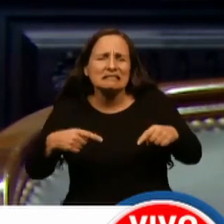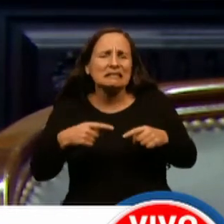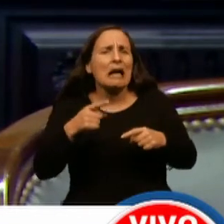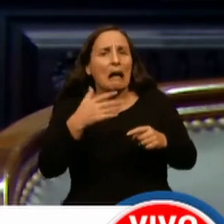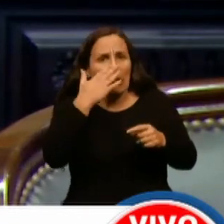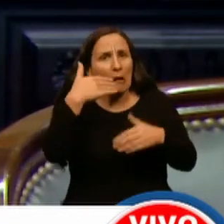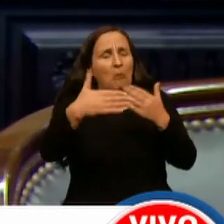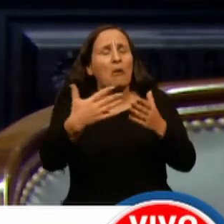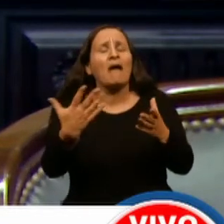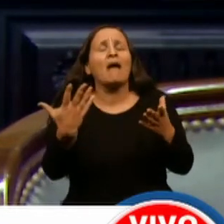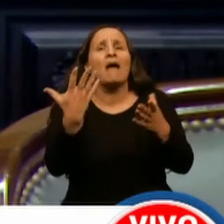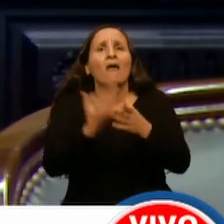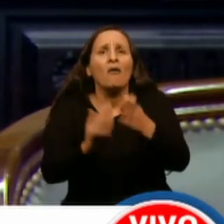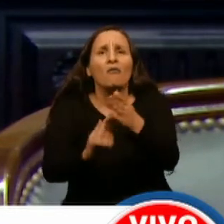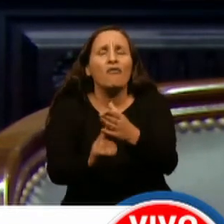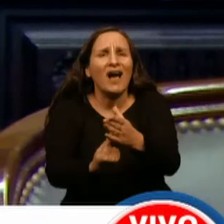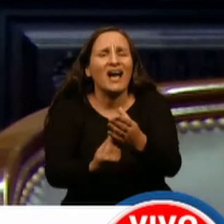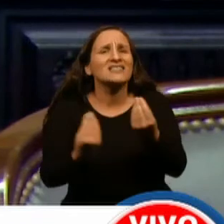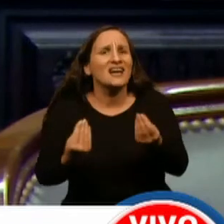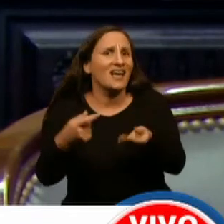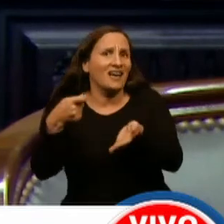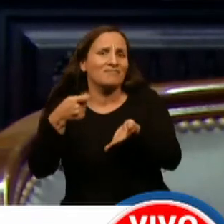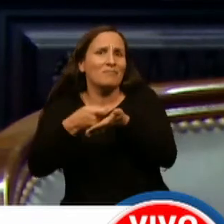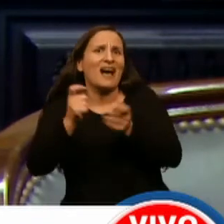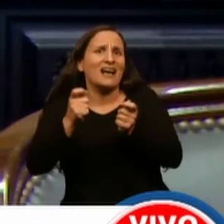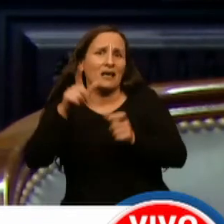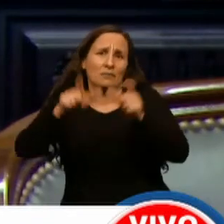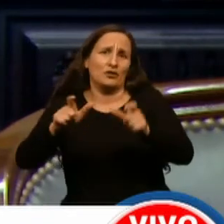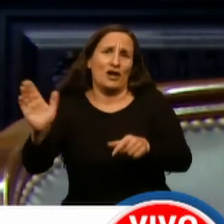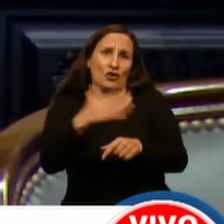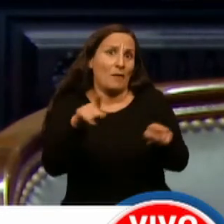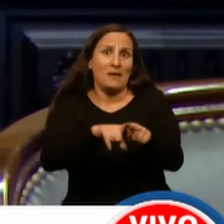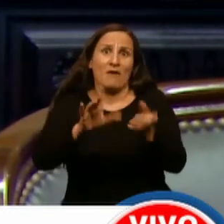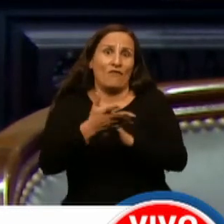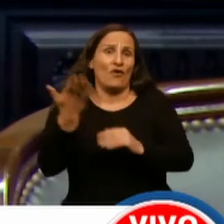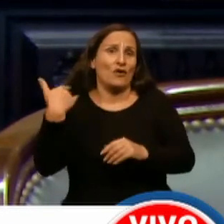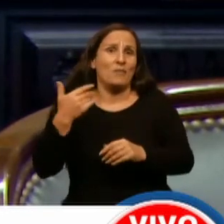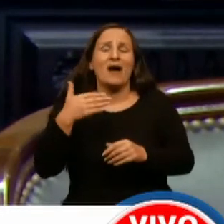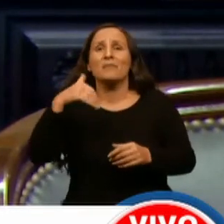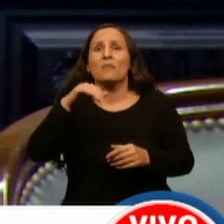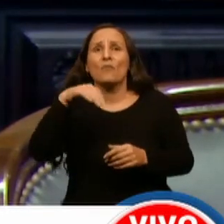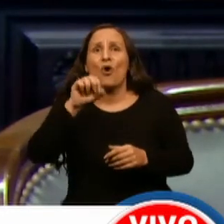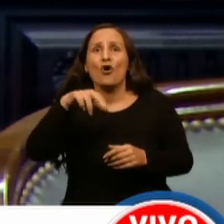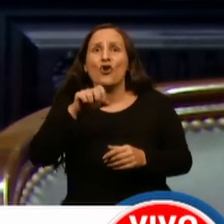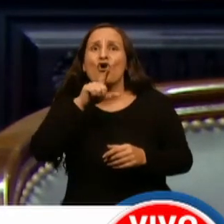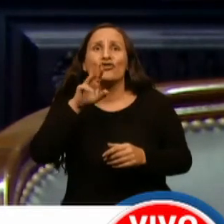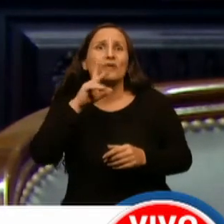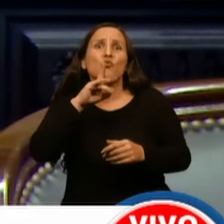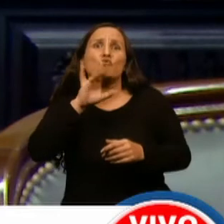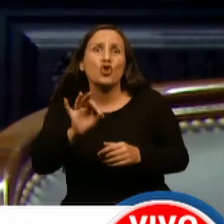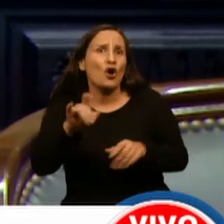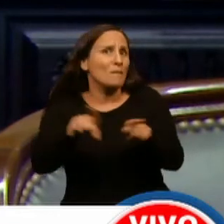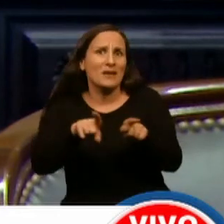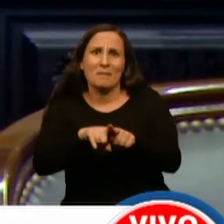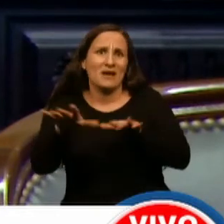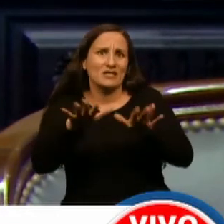errores que después los termina pagando toda la gente, como acaba de pasarles con la reforma del monotributo. Esperemos, señor